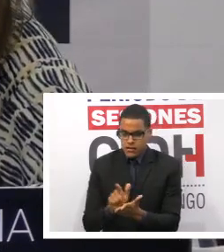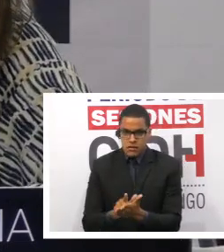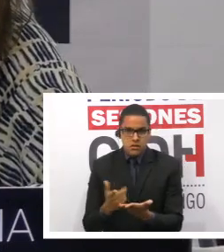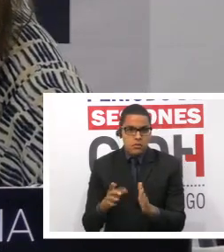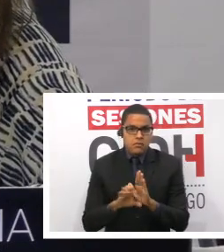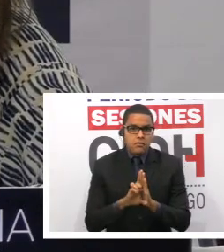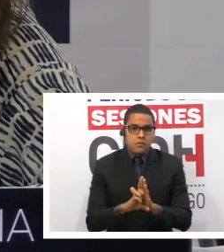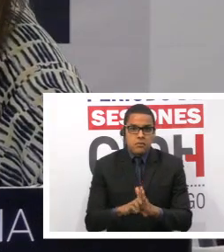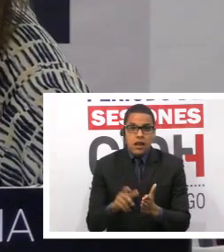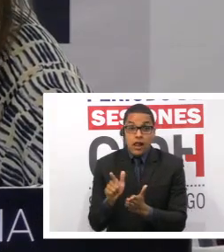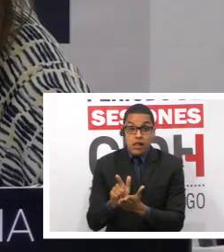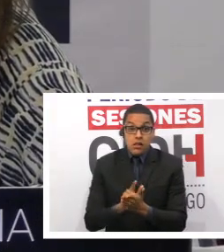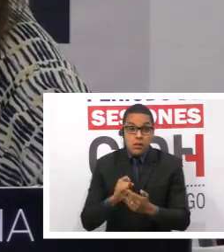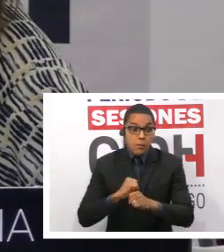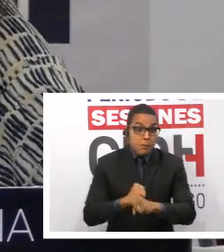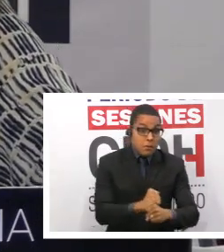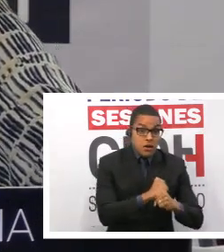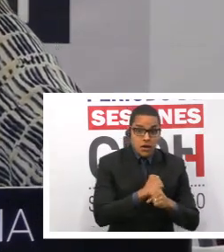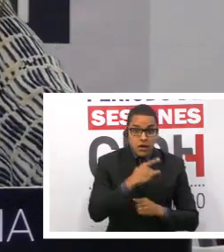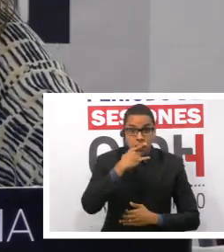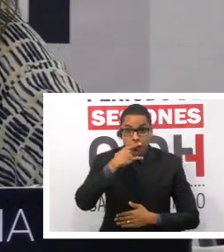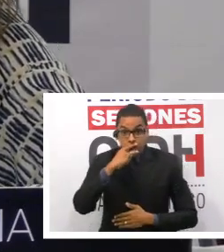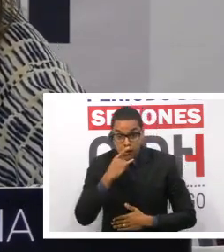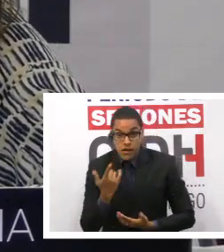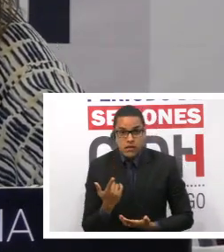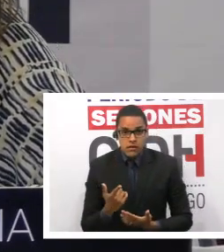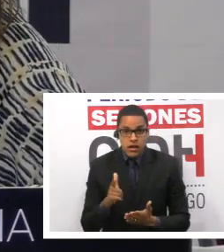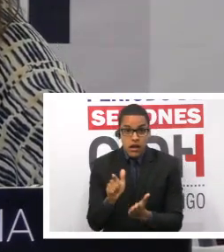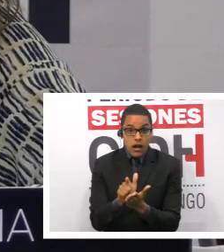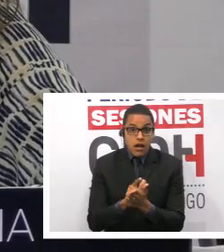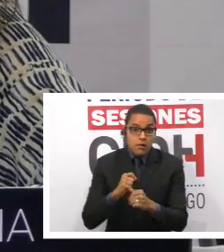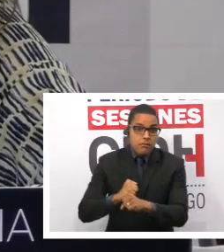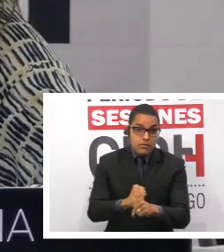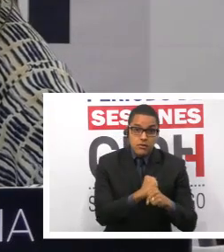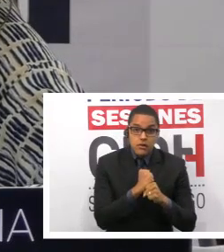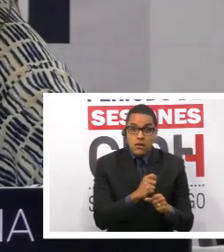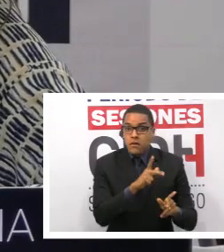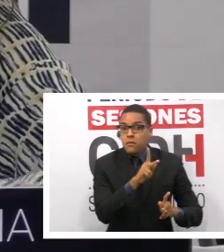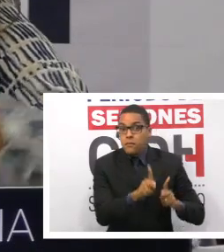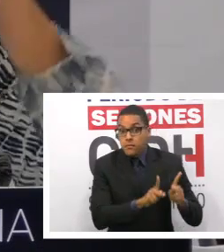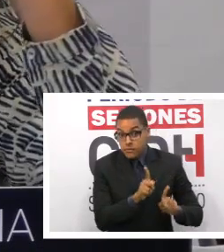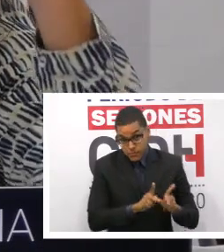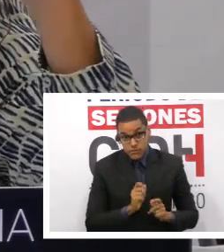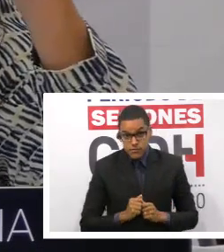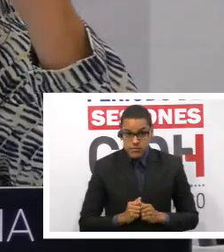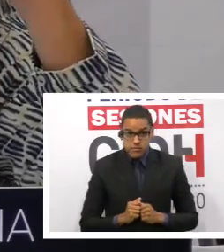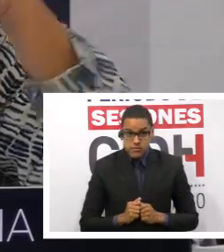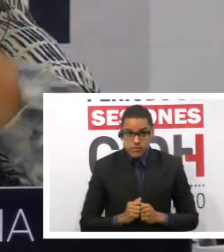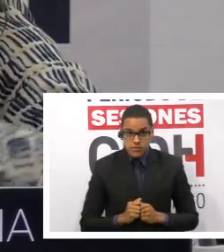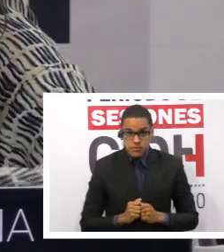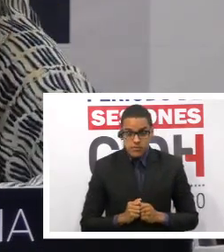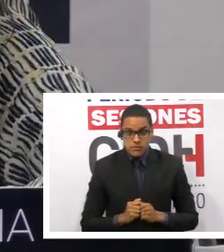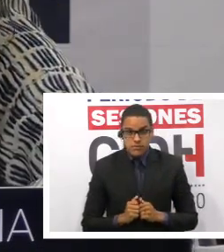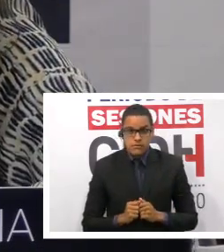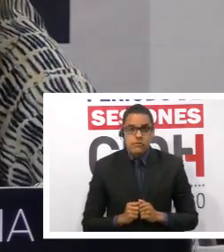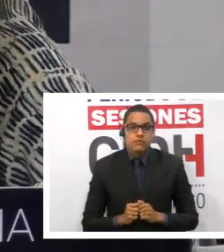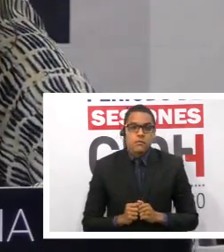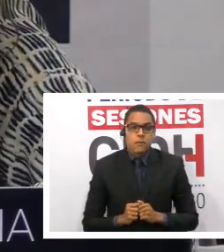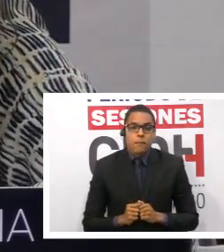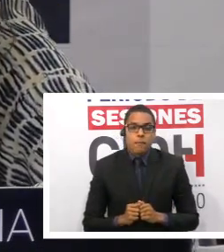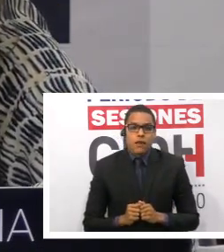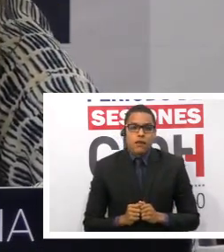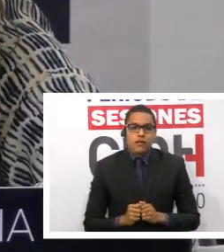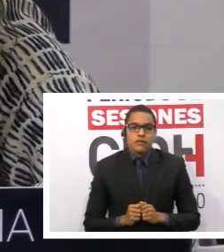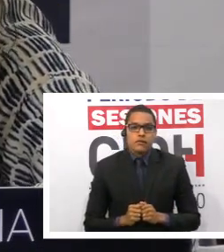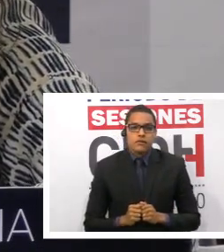con relación por ejemplo un tema que yo tengo la preocupación el llamado mínimo en córdoba gays john o sea hay un núcleo